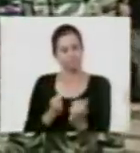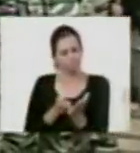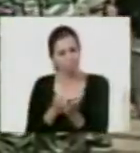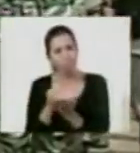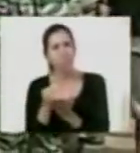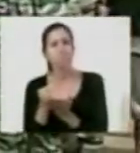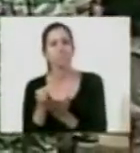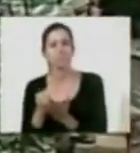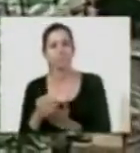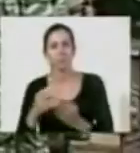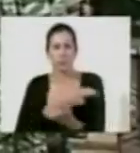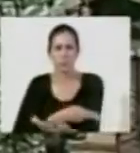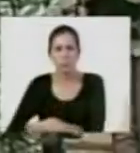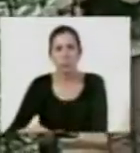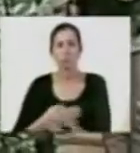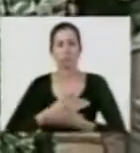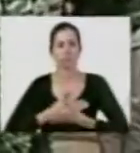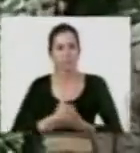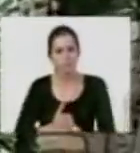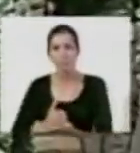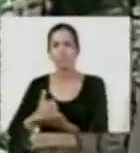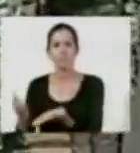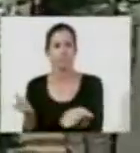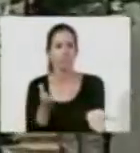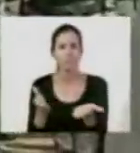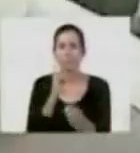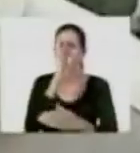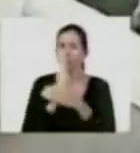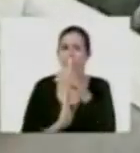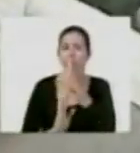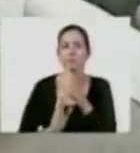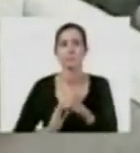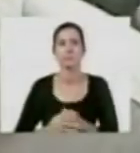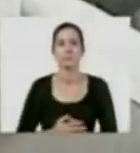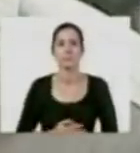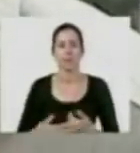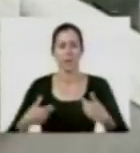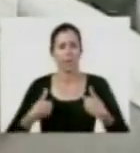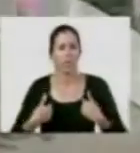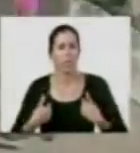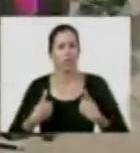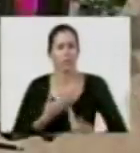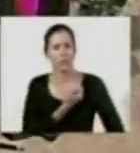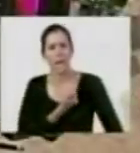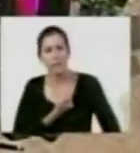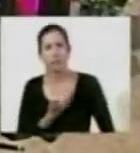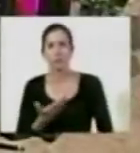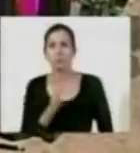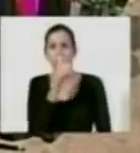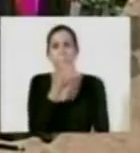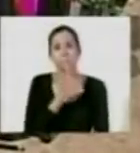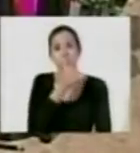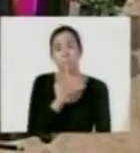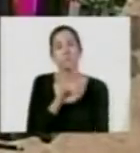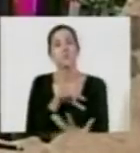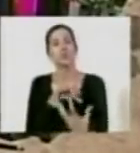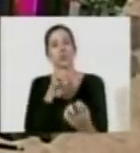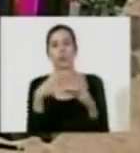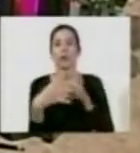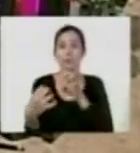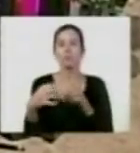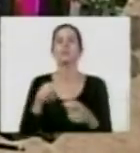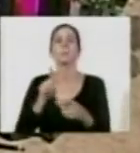honrados, solidarios, serviciales, humildes, sacrificados, tolerantes y constructores de la